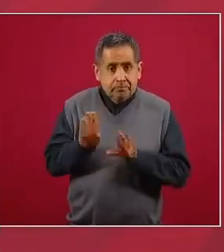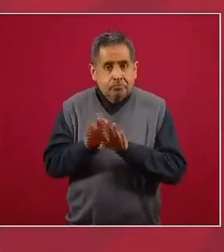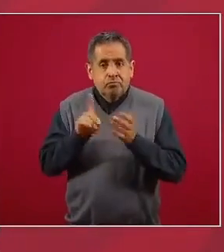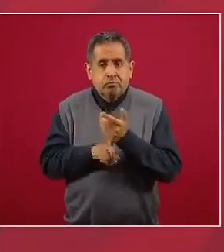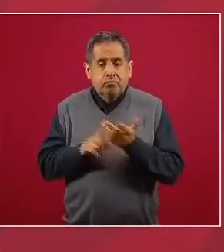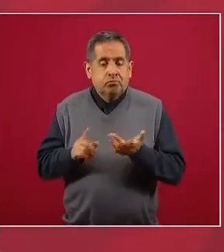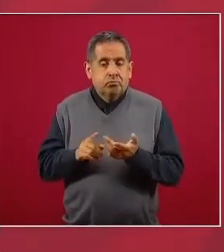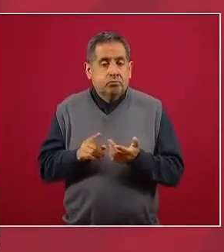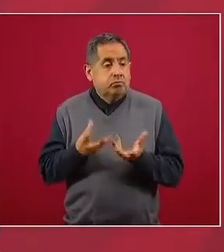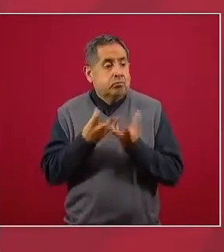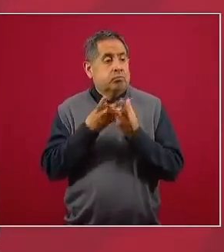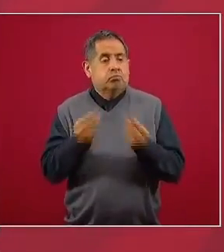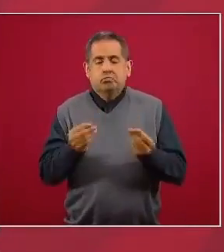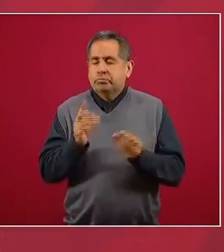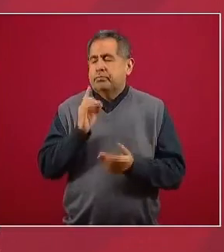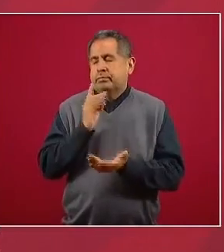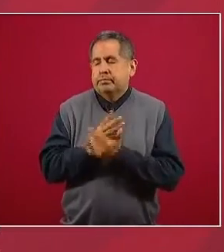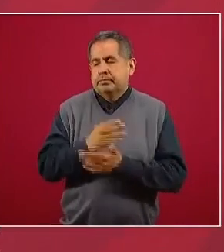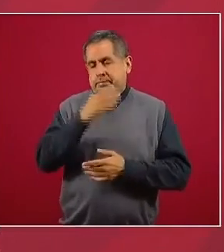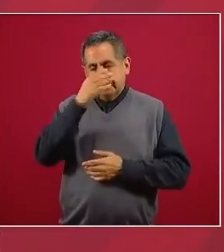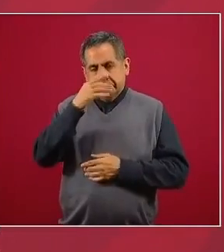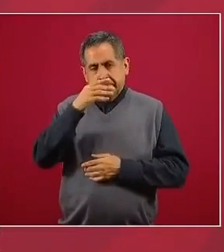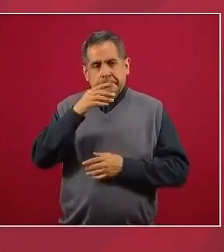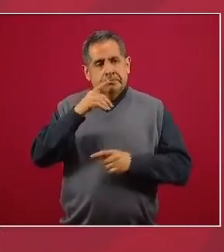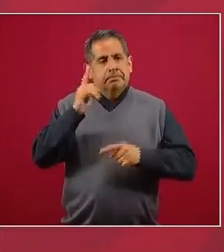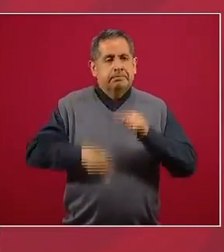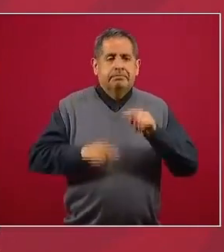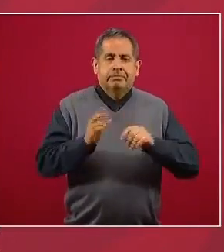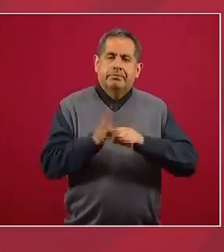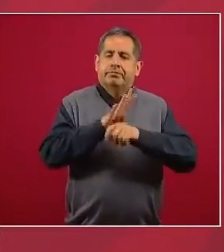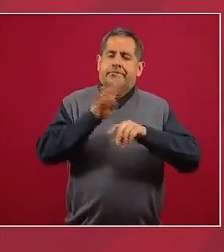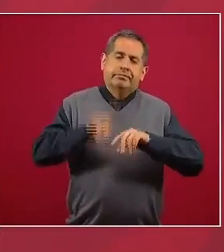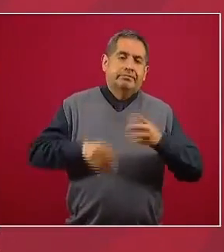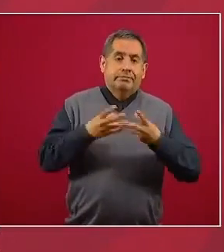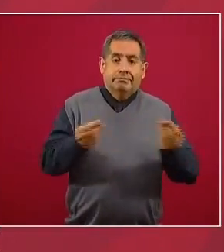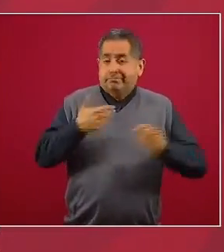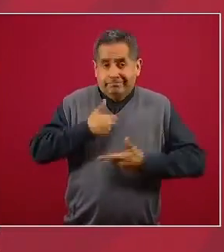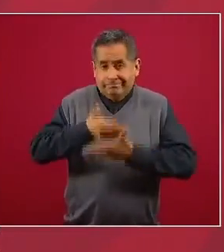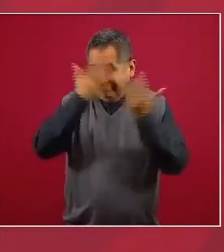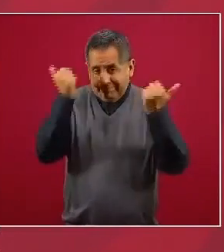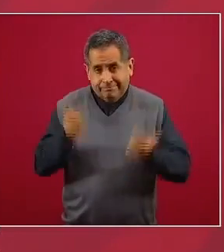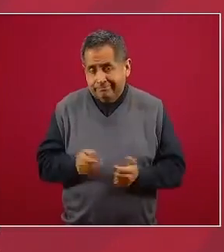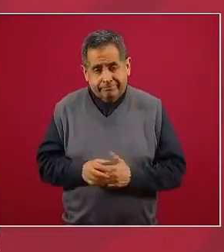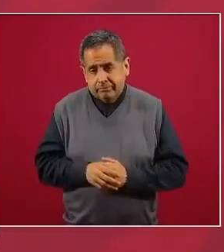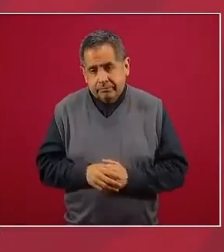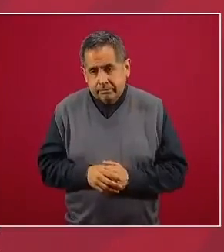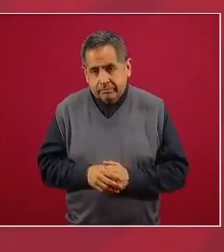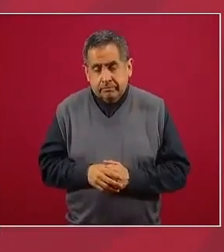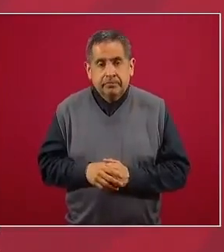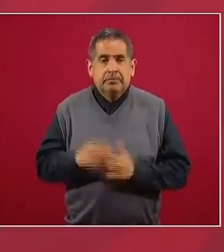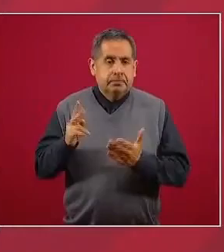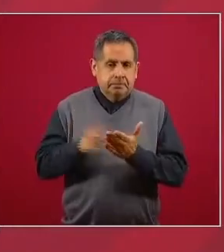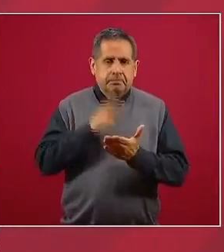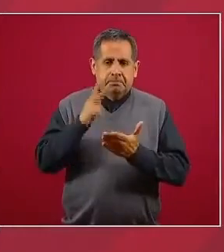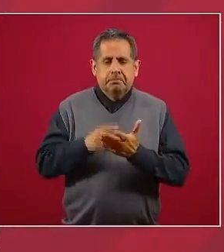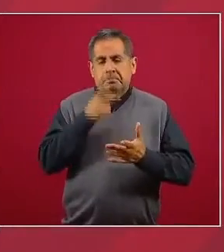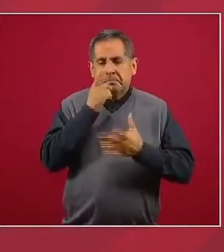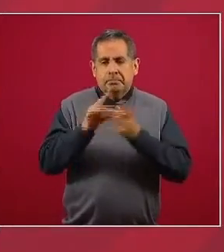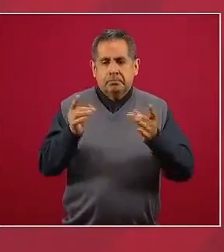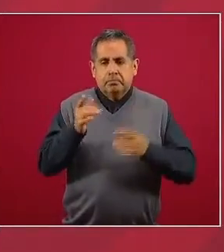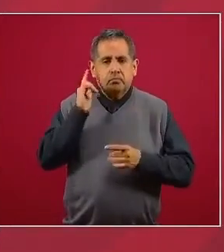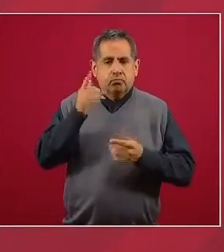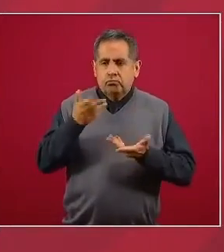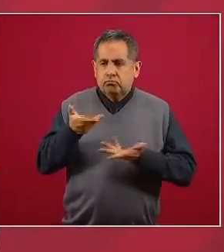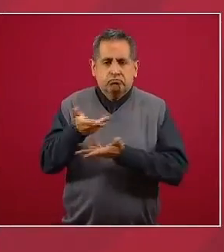una solución definitiva a la epidemia de COVID. Como lo hemos hecho en todo momento, nos